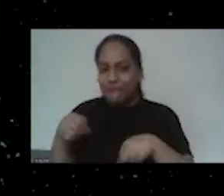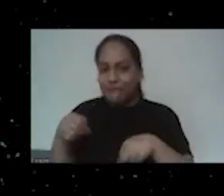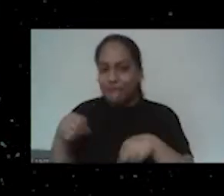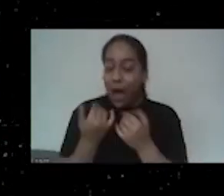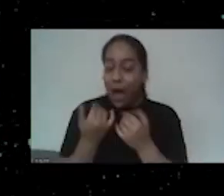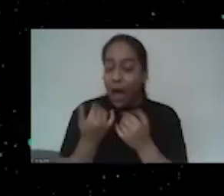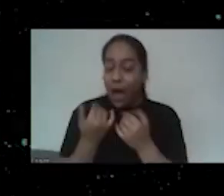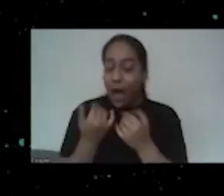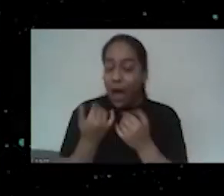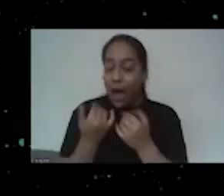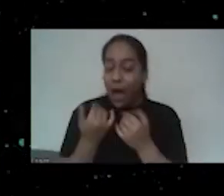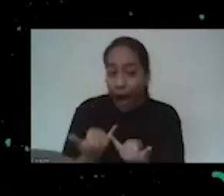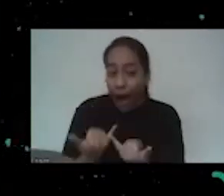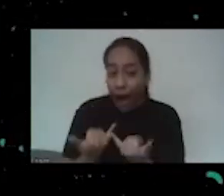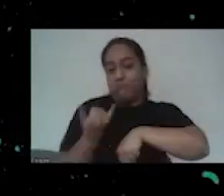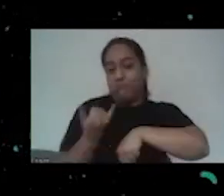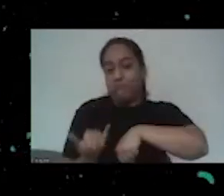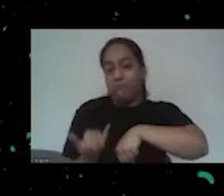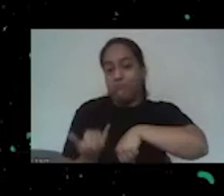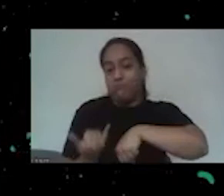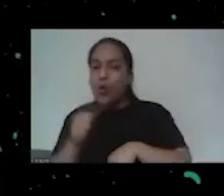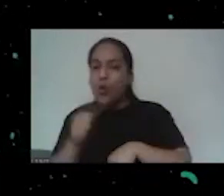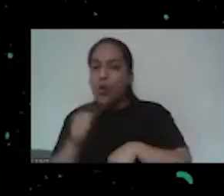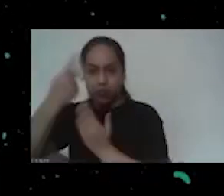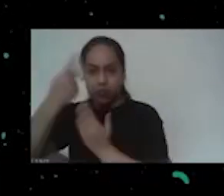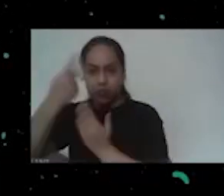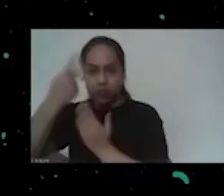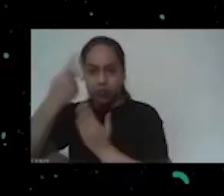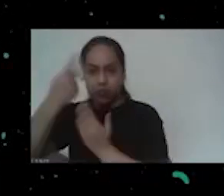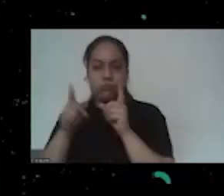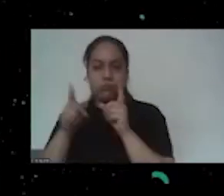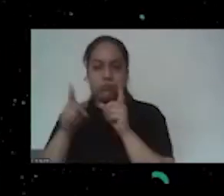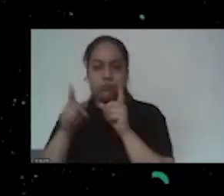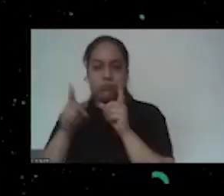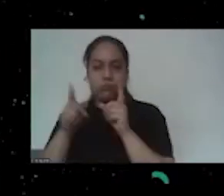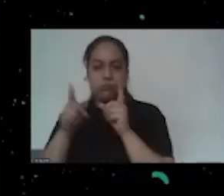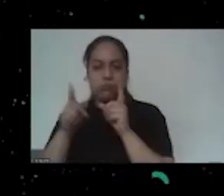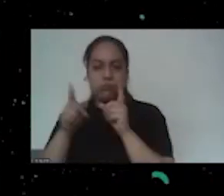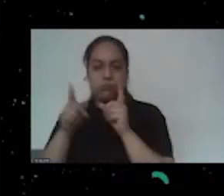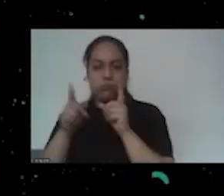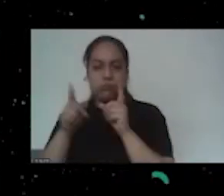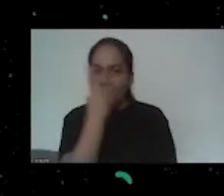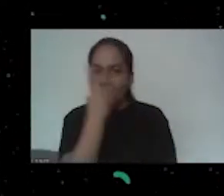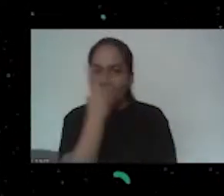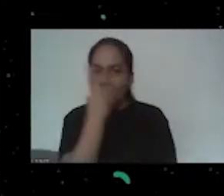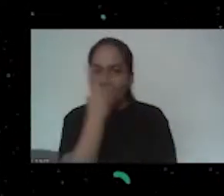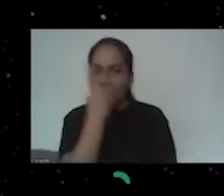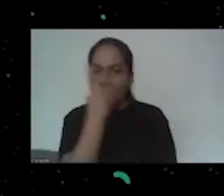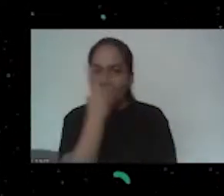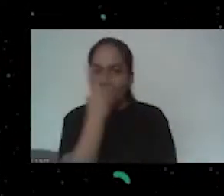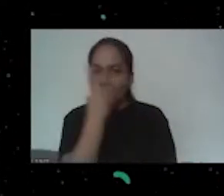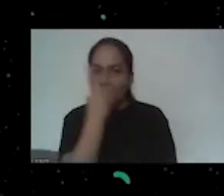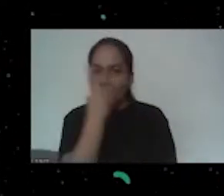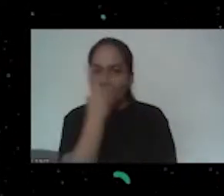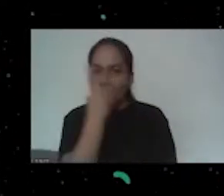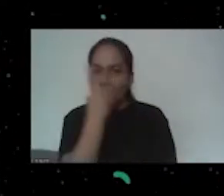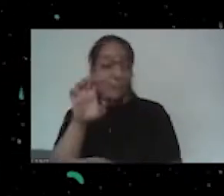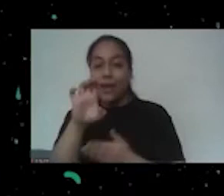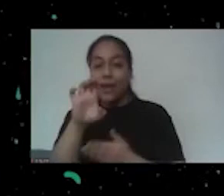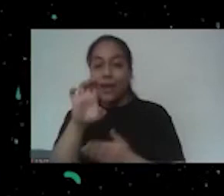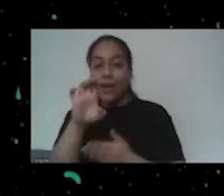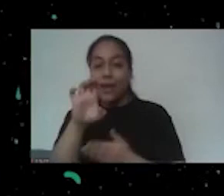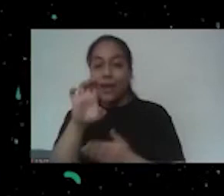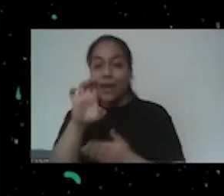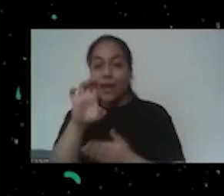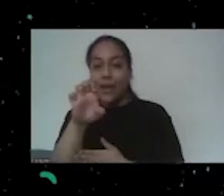otro proyecto muy bonito con indígenas en Vera, con quienes estoy en